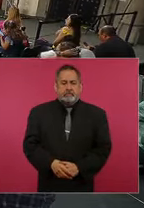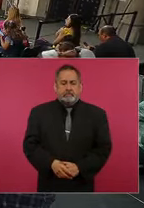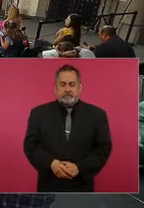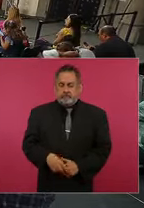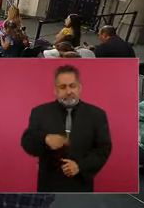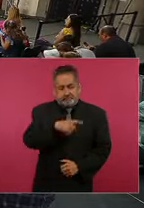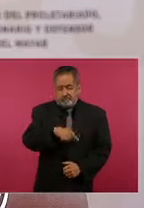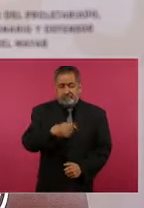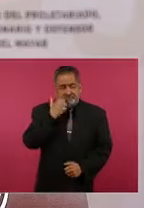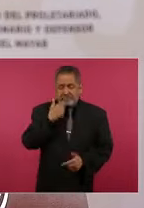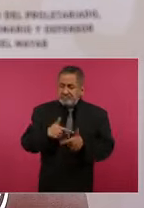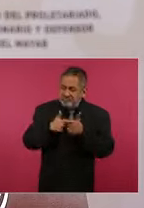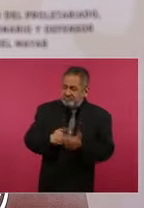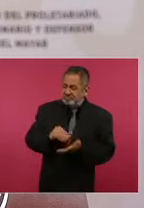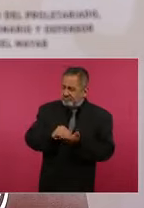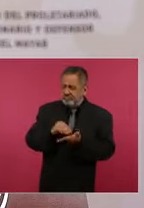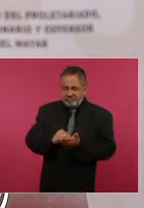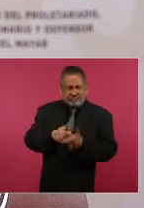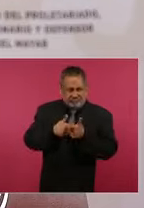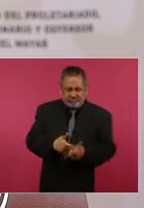Son los que quieren continuar.